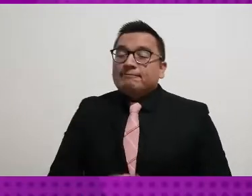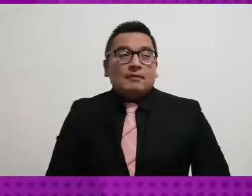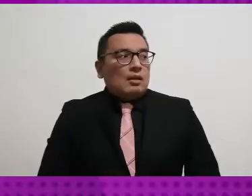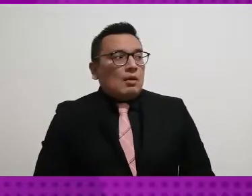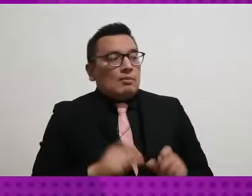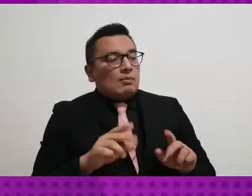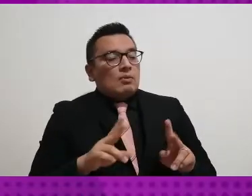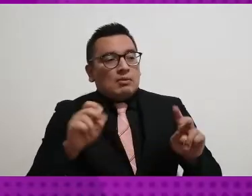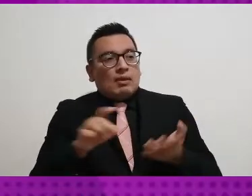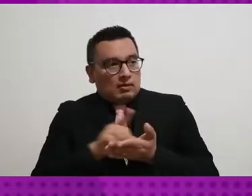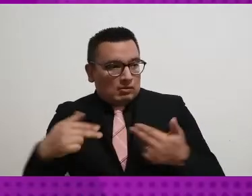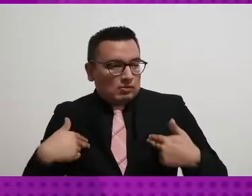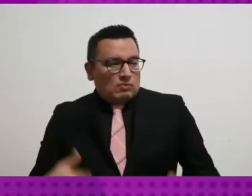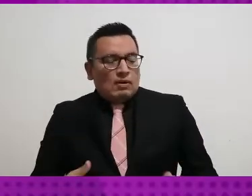sí.